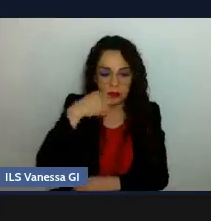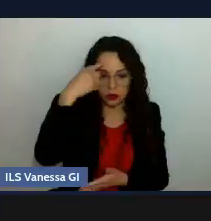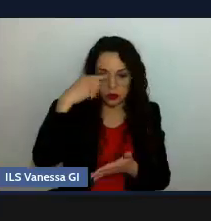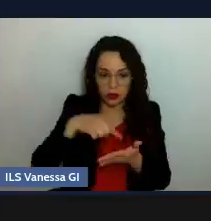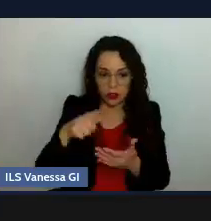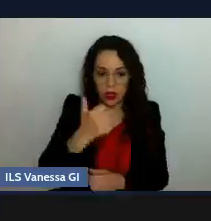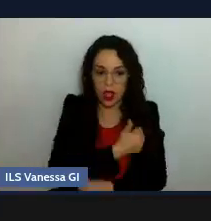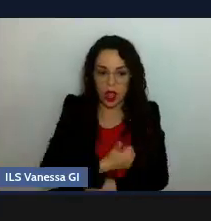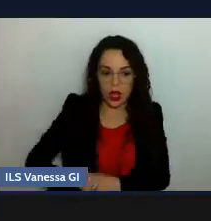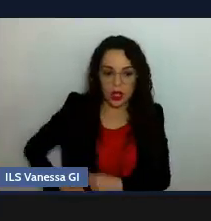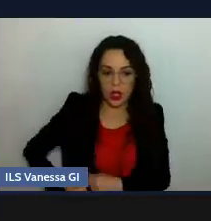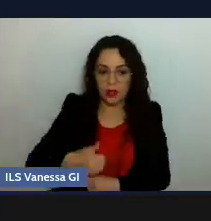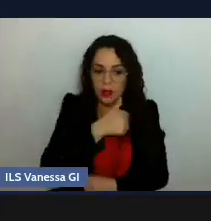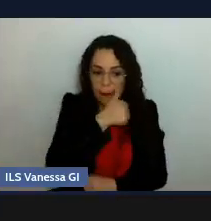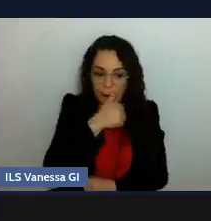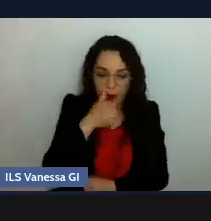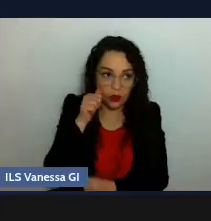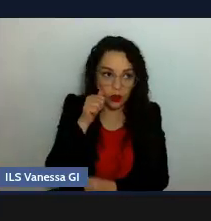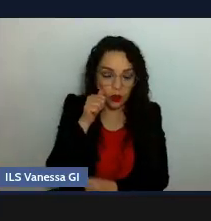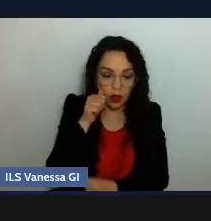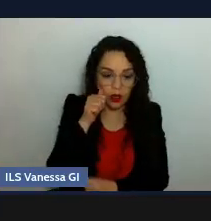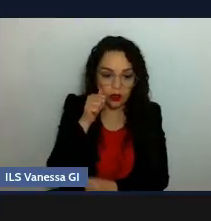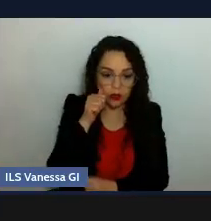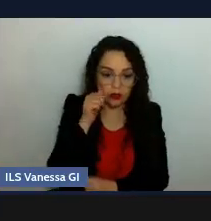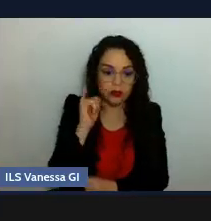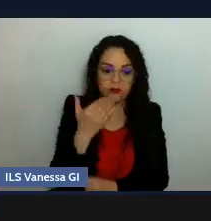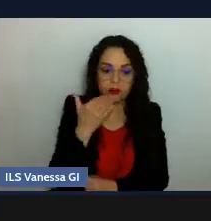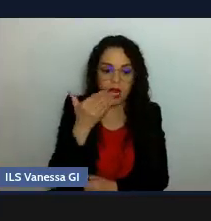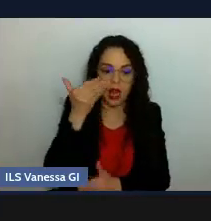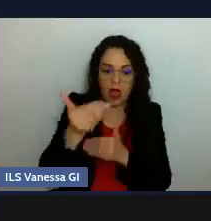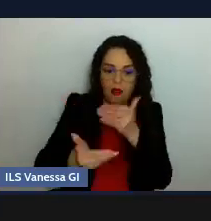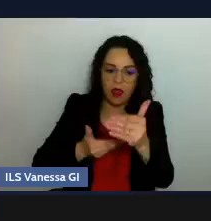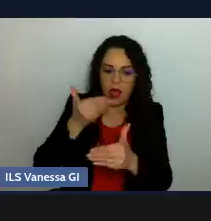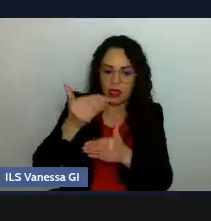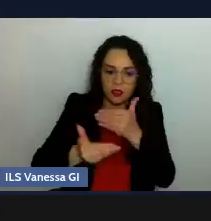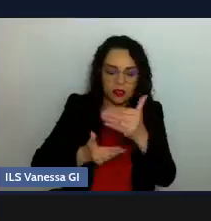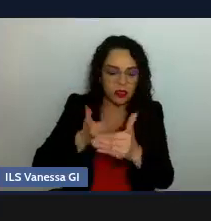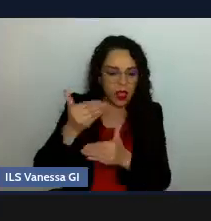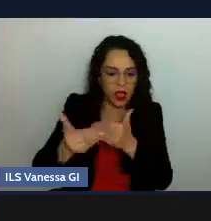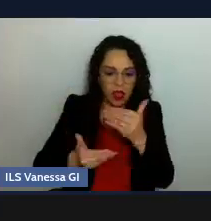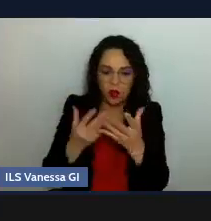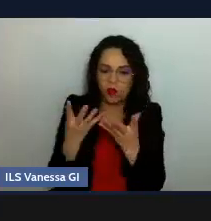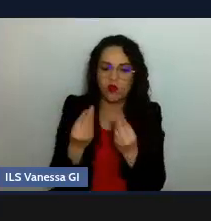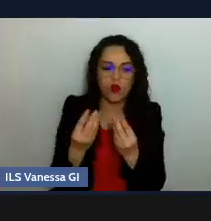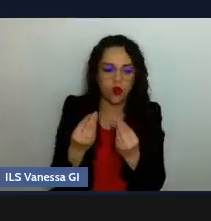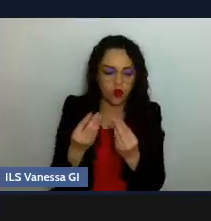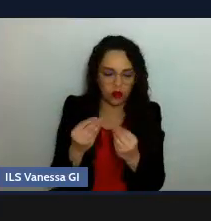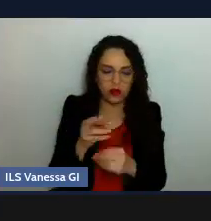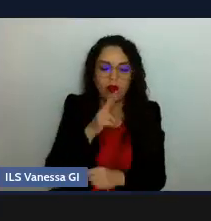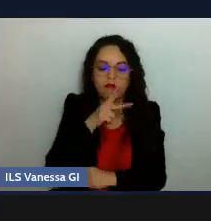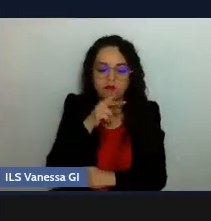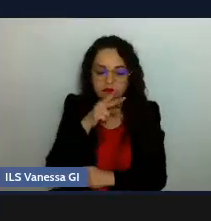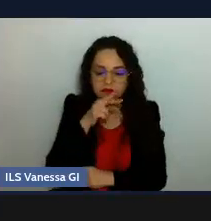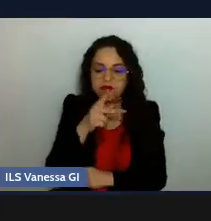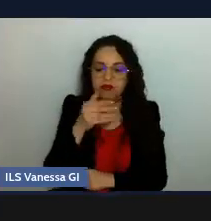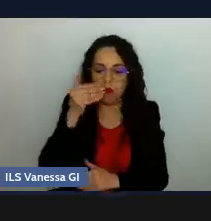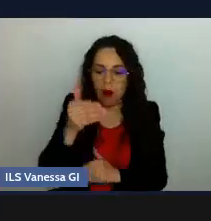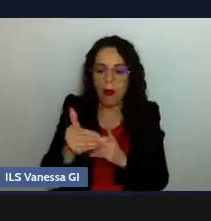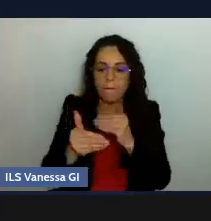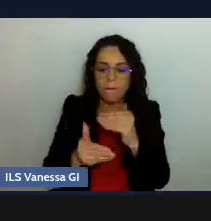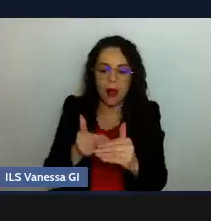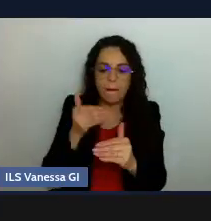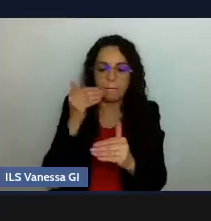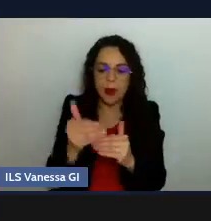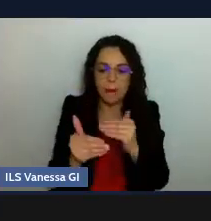Benito Juárez pues tiene bastante avance en esta parte. Entonces, pues, sería